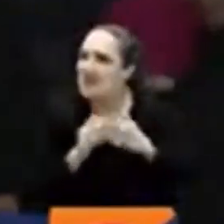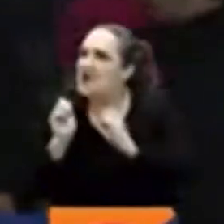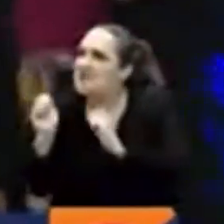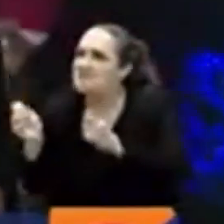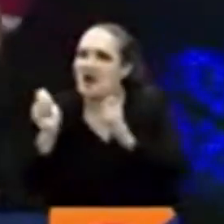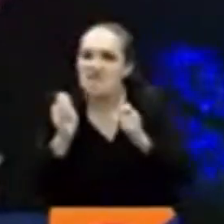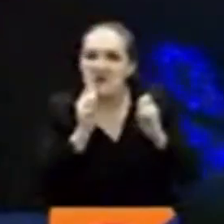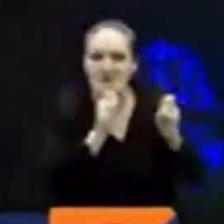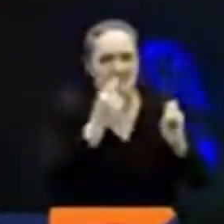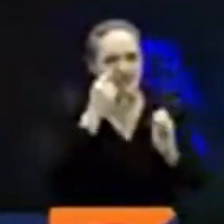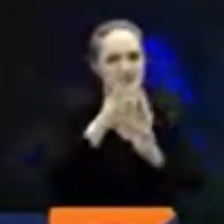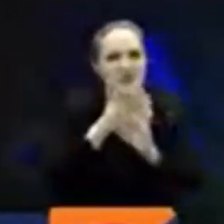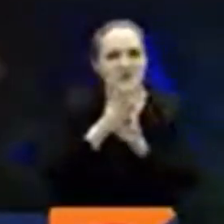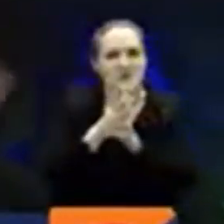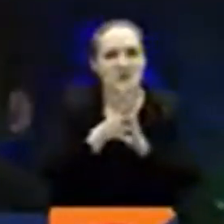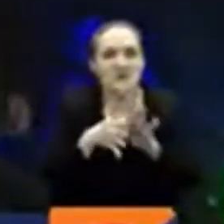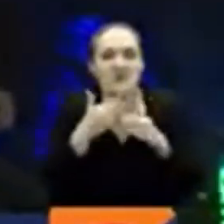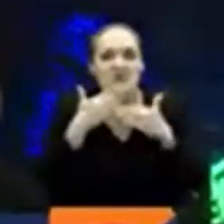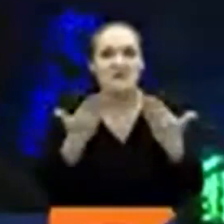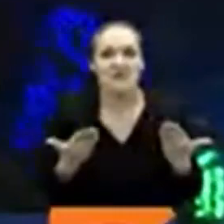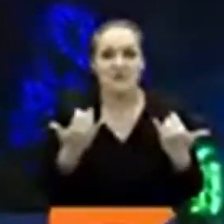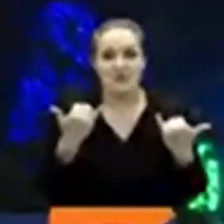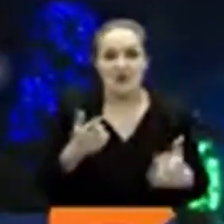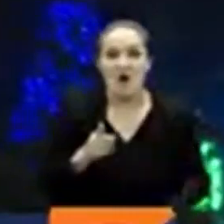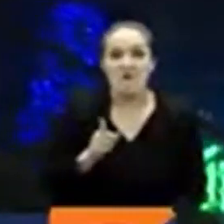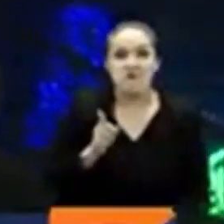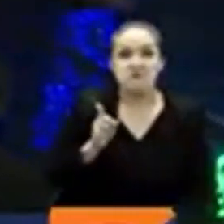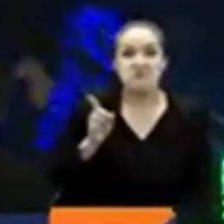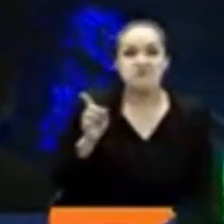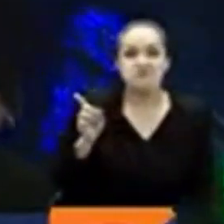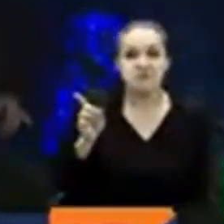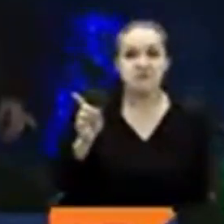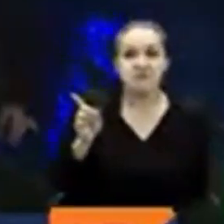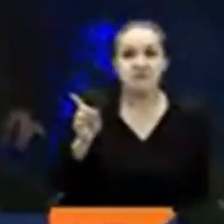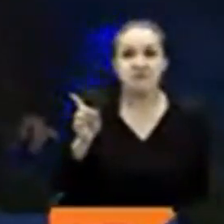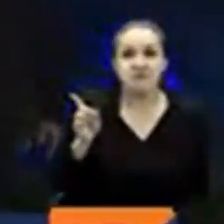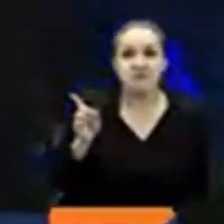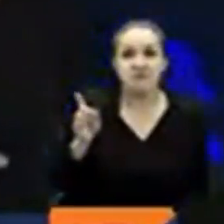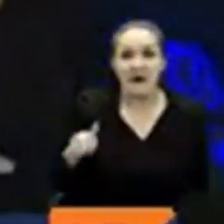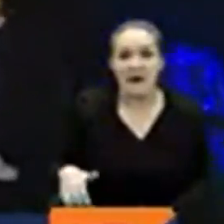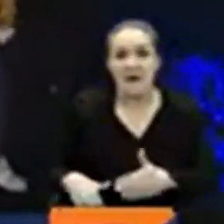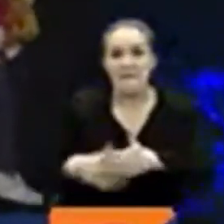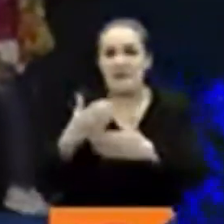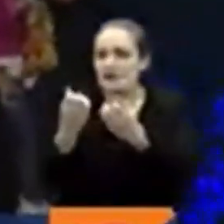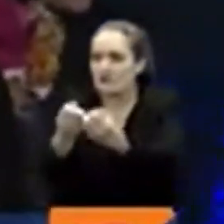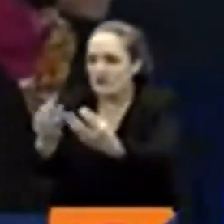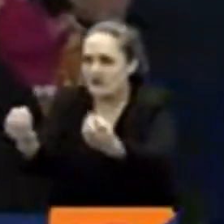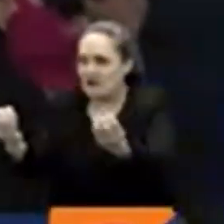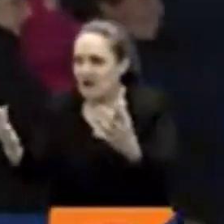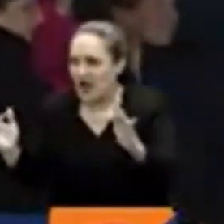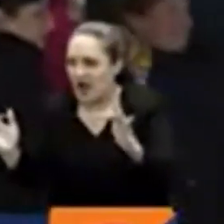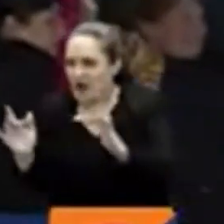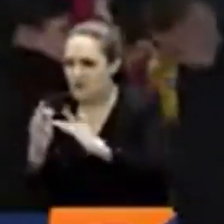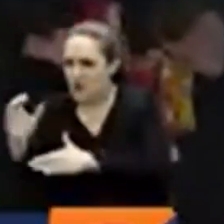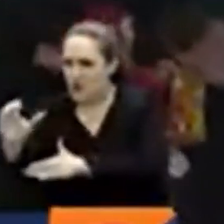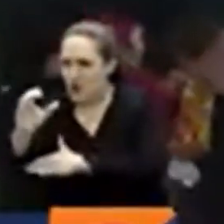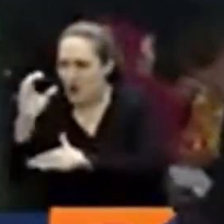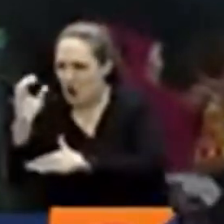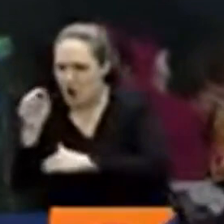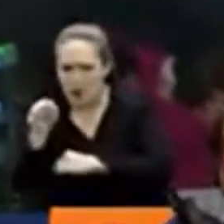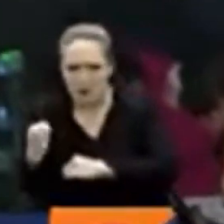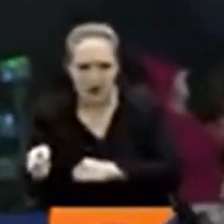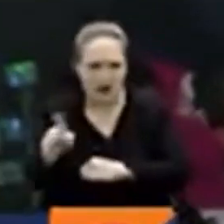preparada la iluminación a esta hora. Van a encontrar justamente desde la flora y la fauna de Colombia, se van a encontrar